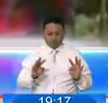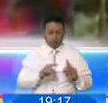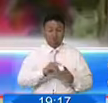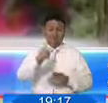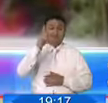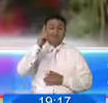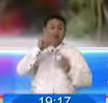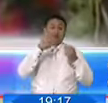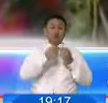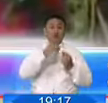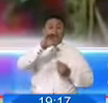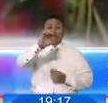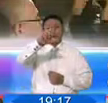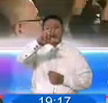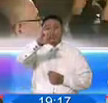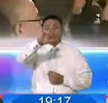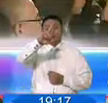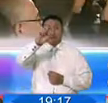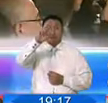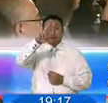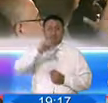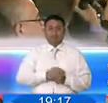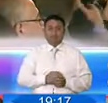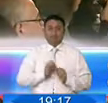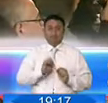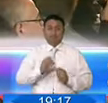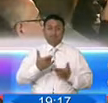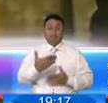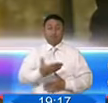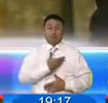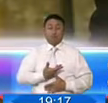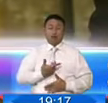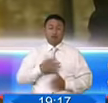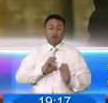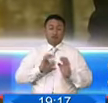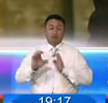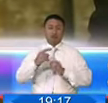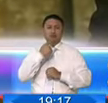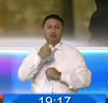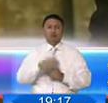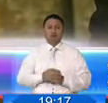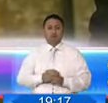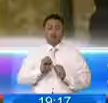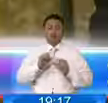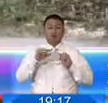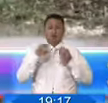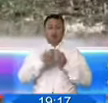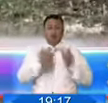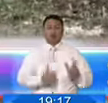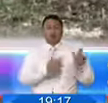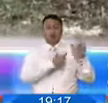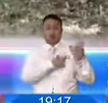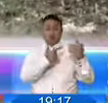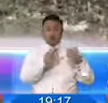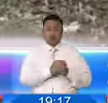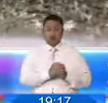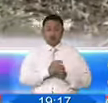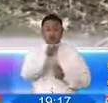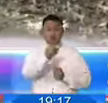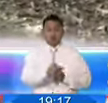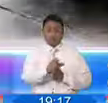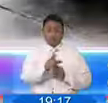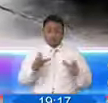de las farc oliver sinisterra durante un conversatorio el presidente el em y moreno aseguró que las fuerzas militares estarían cada vez más cerca de